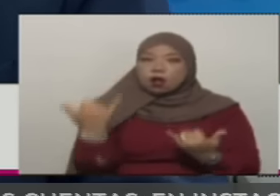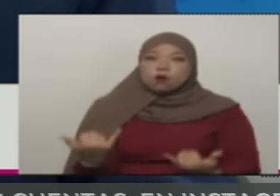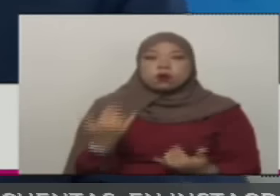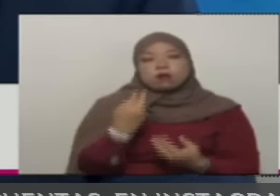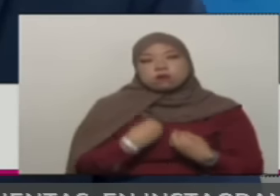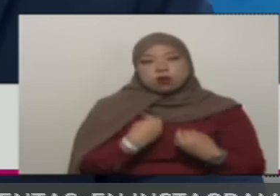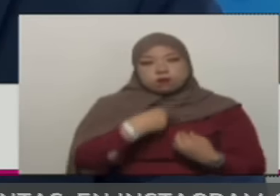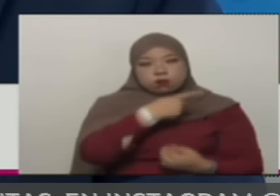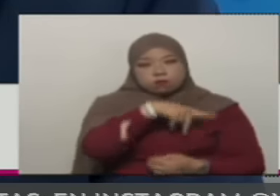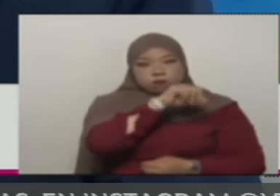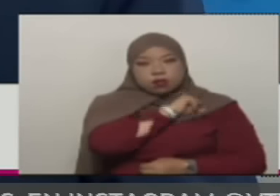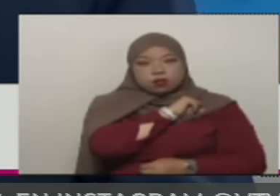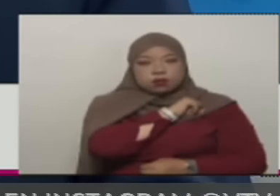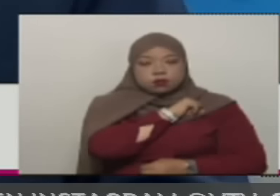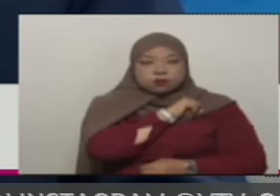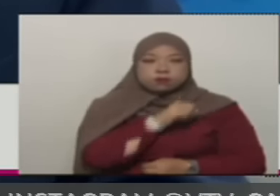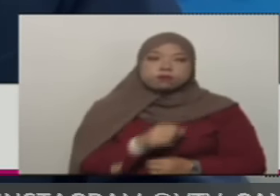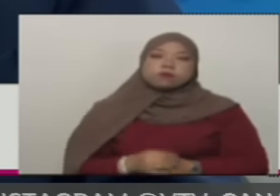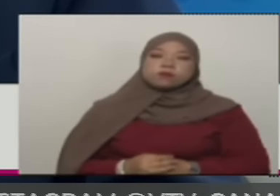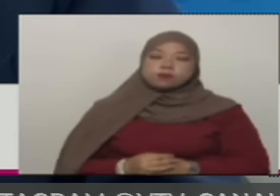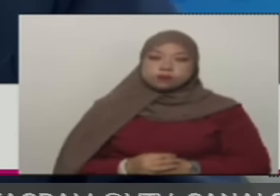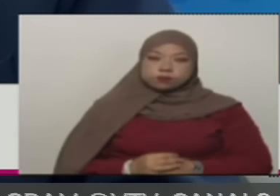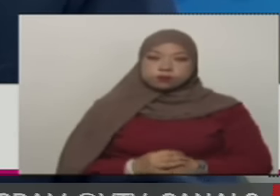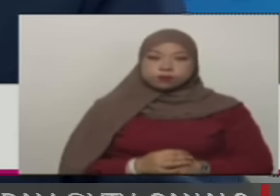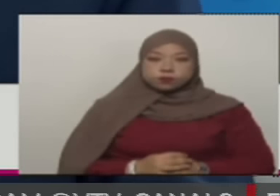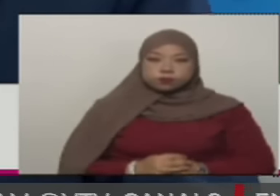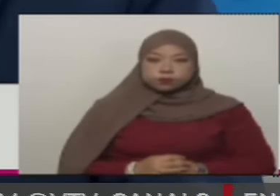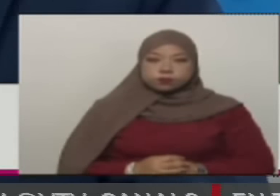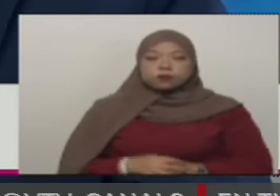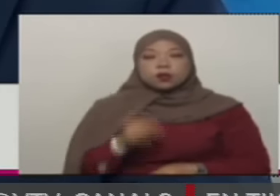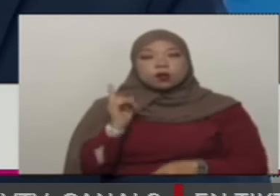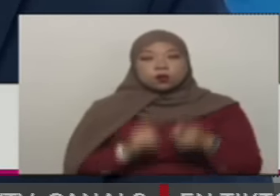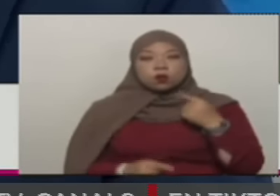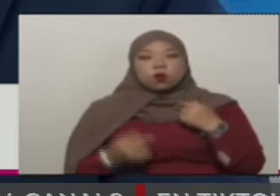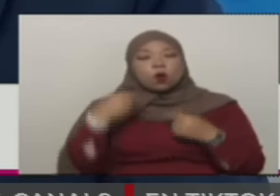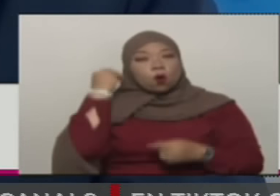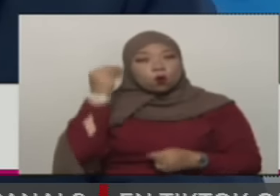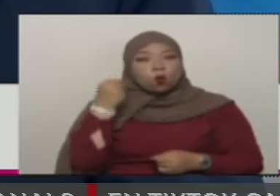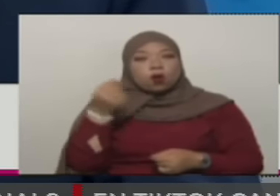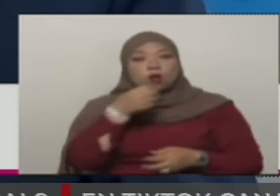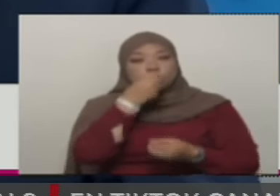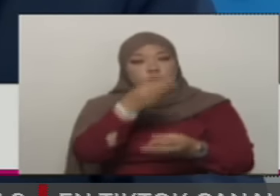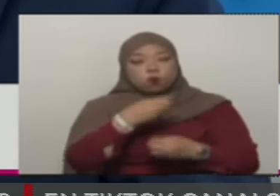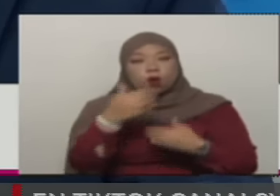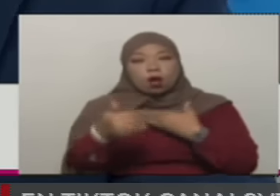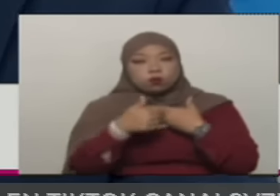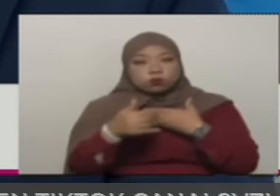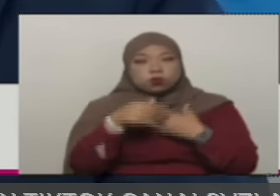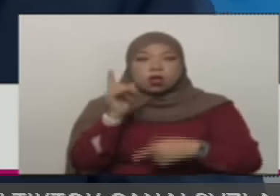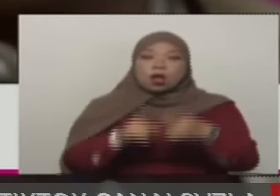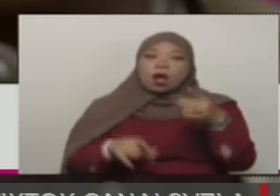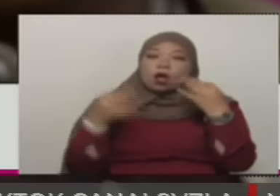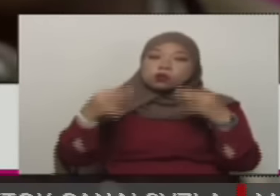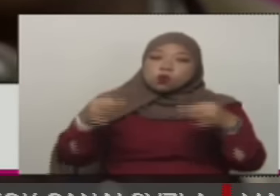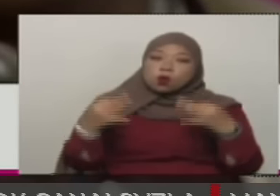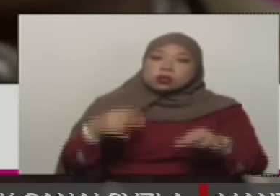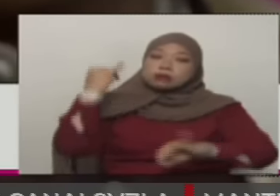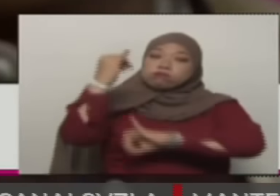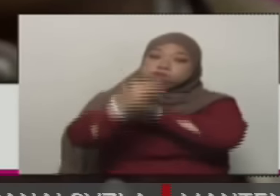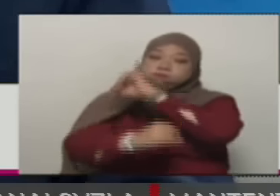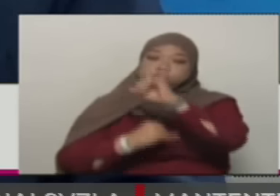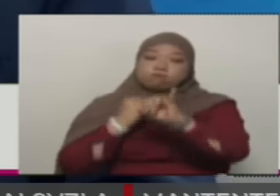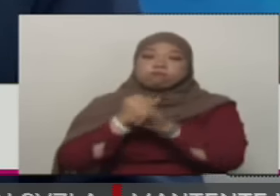está la doctora Cilia, confesión de parte, relevo de pruebas. Ahí confiesan primero que contraviene a la normativa